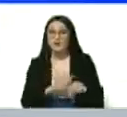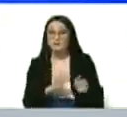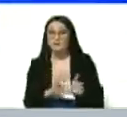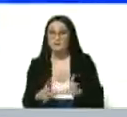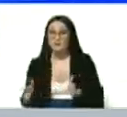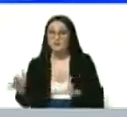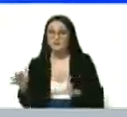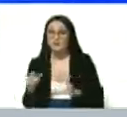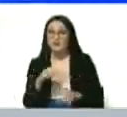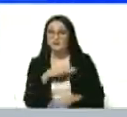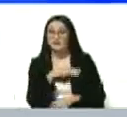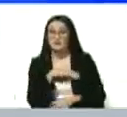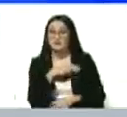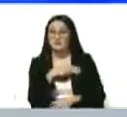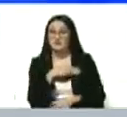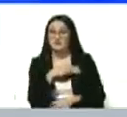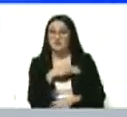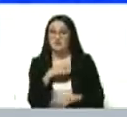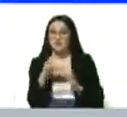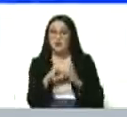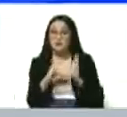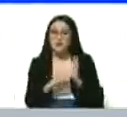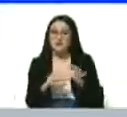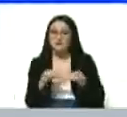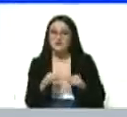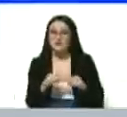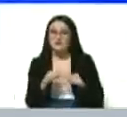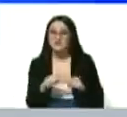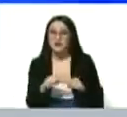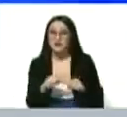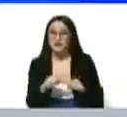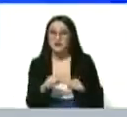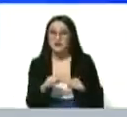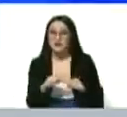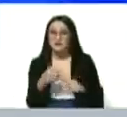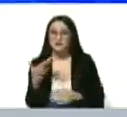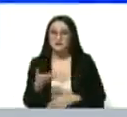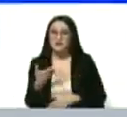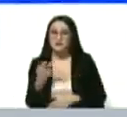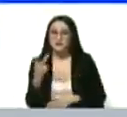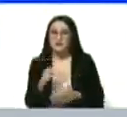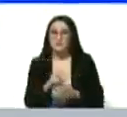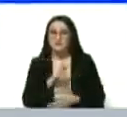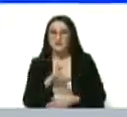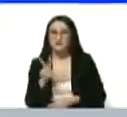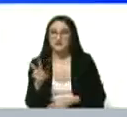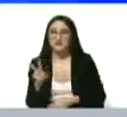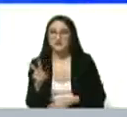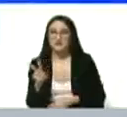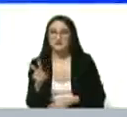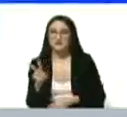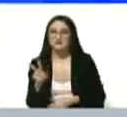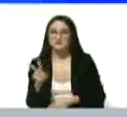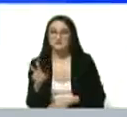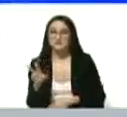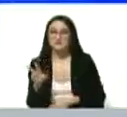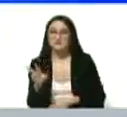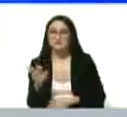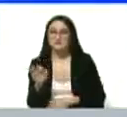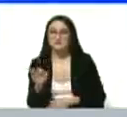así como la misión de la OPEP sigue siendo tan relevante en 2022, tal como lo